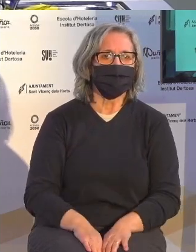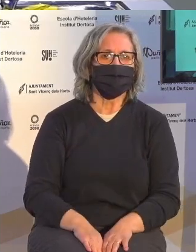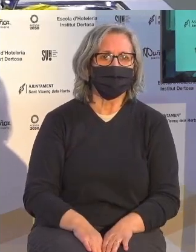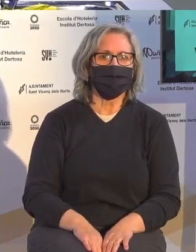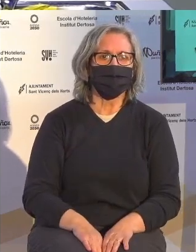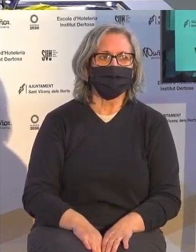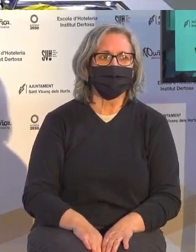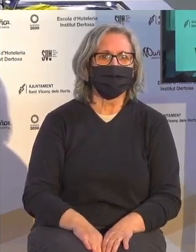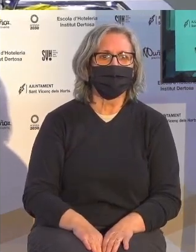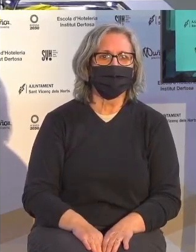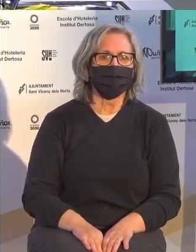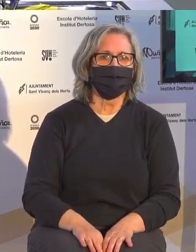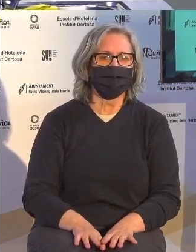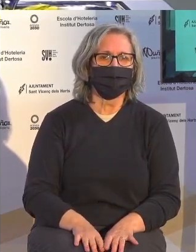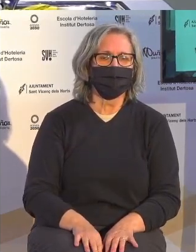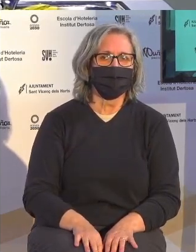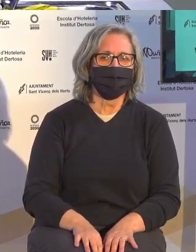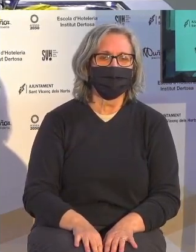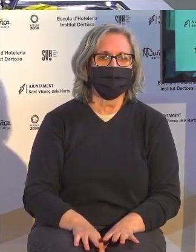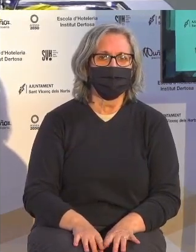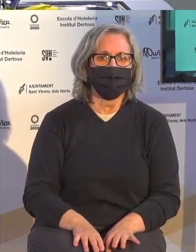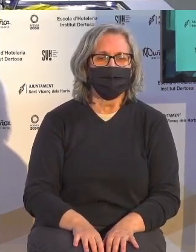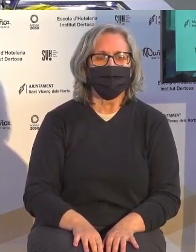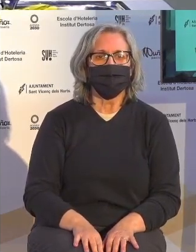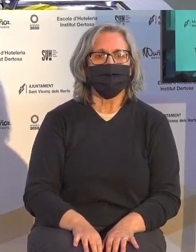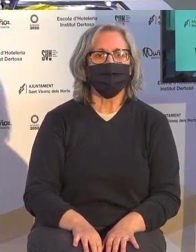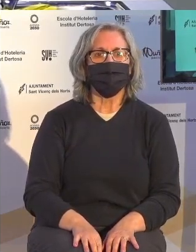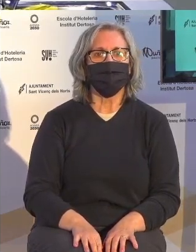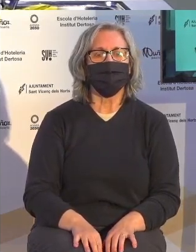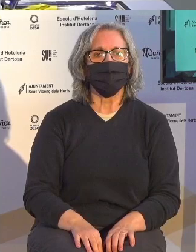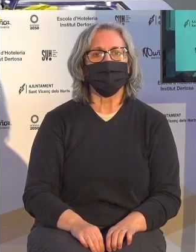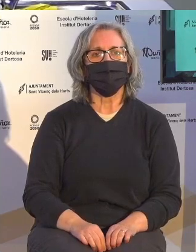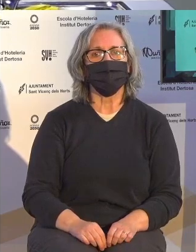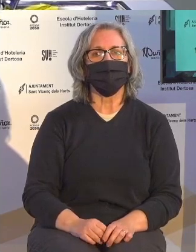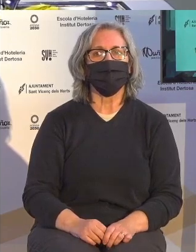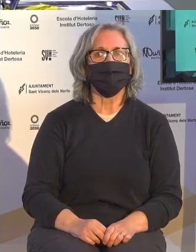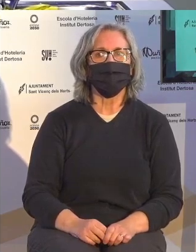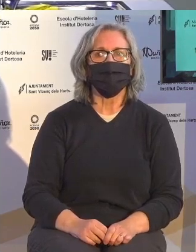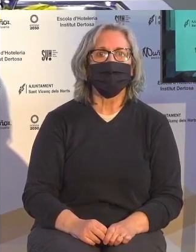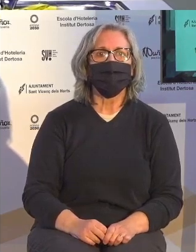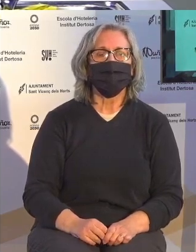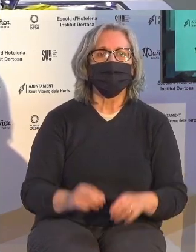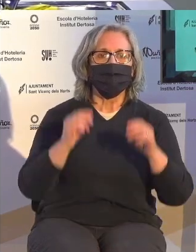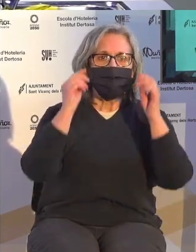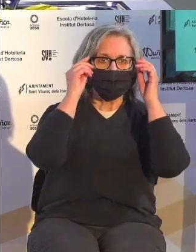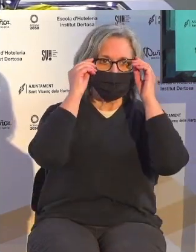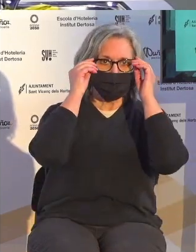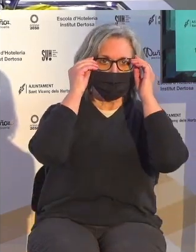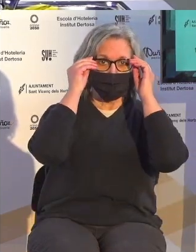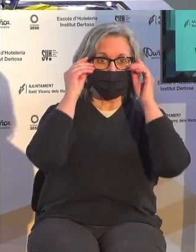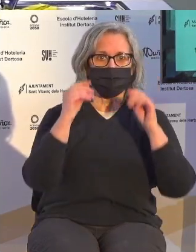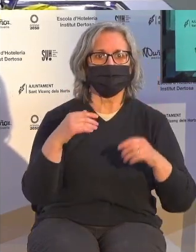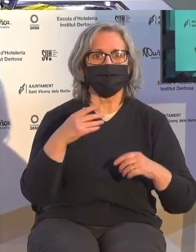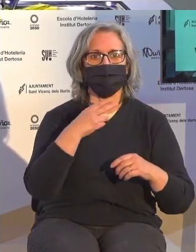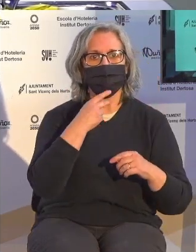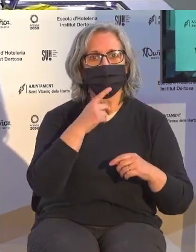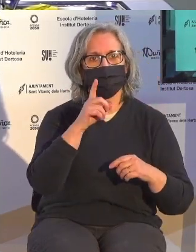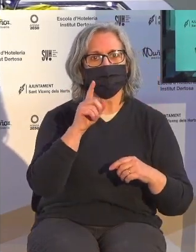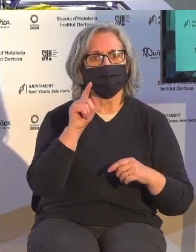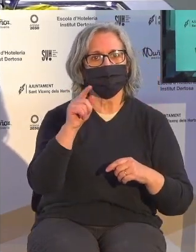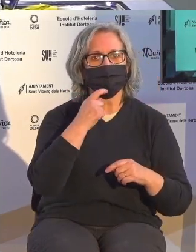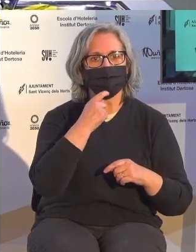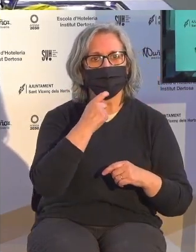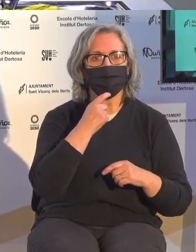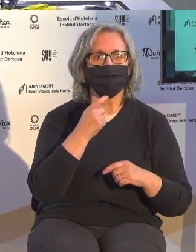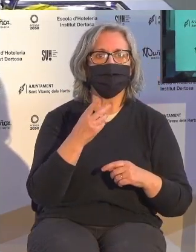español frutos cómo sí y